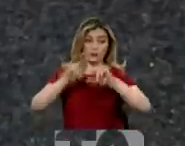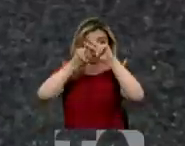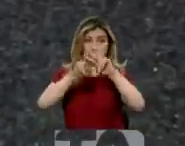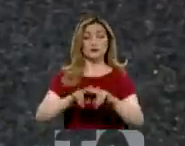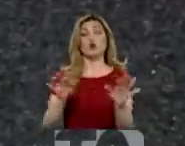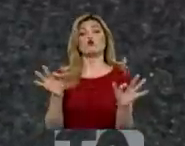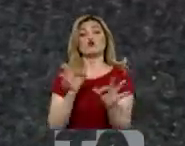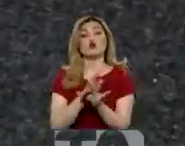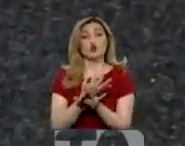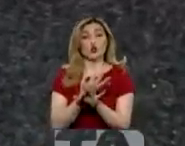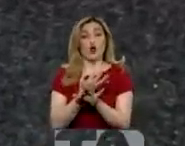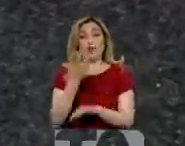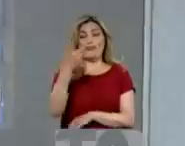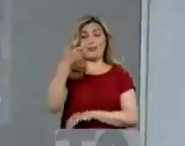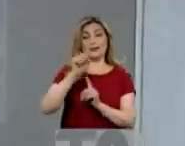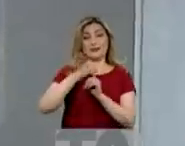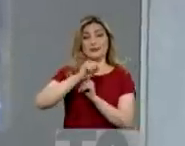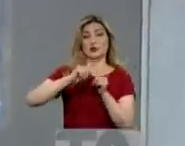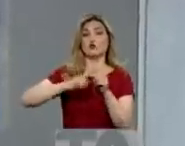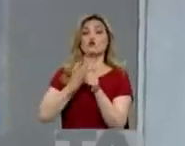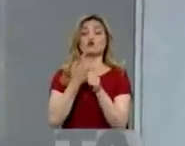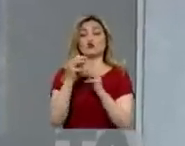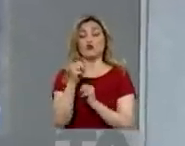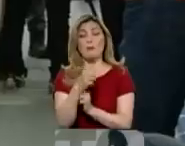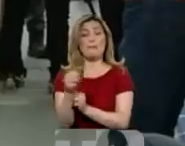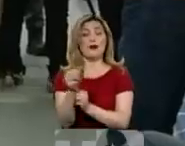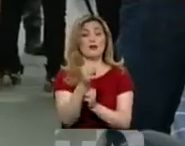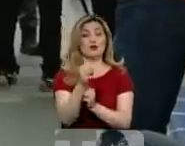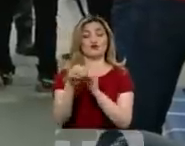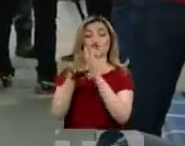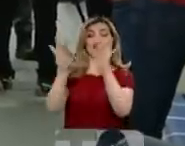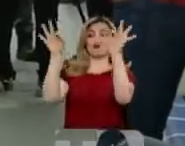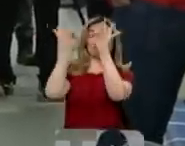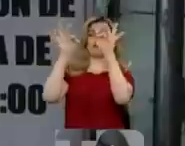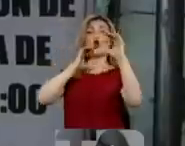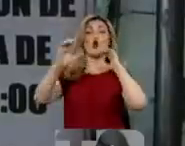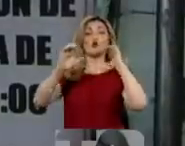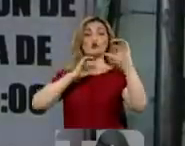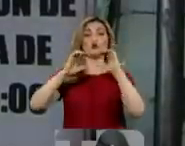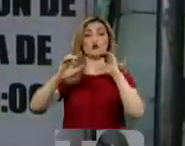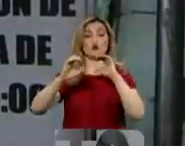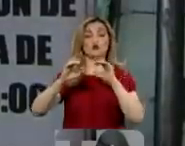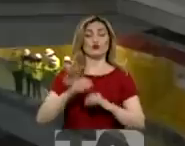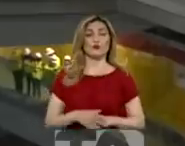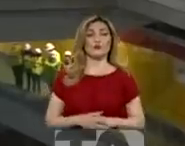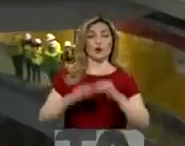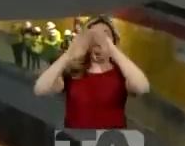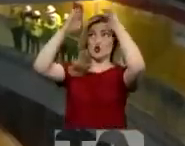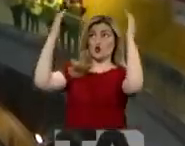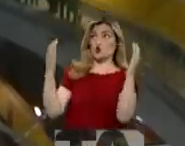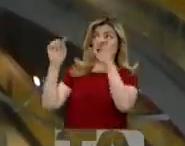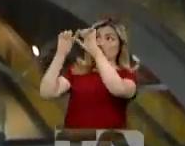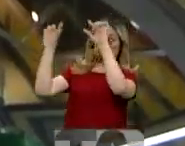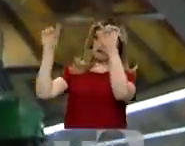la funcionalidad de los 13 sistemas principales del metro energía telecomunicaciones señalización para los túneles